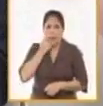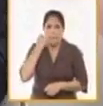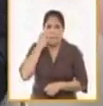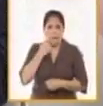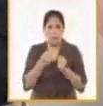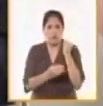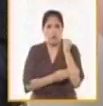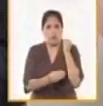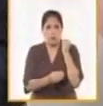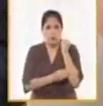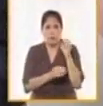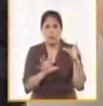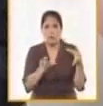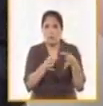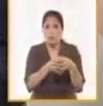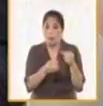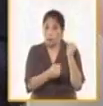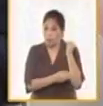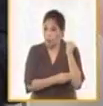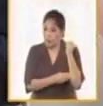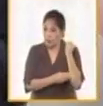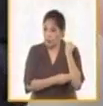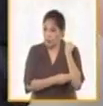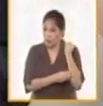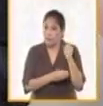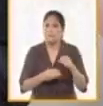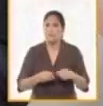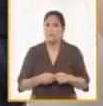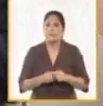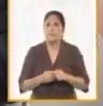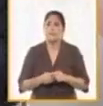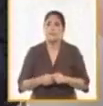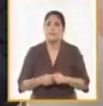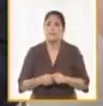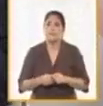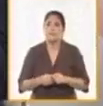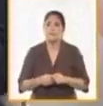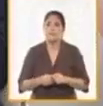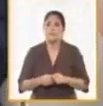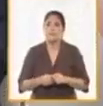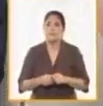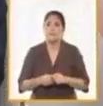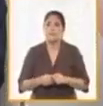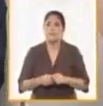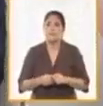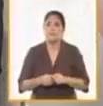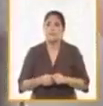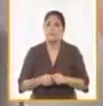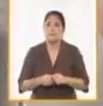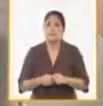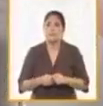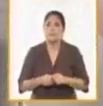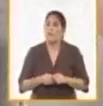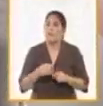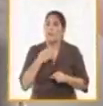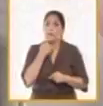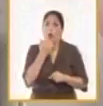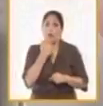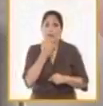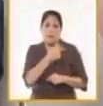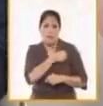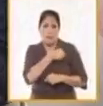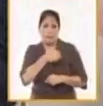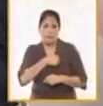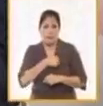solidificando. Una fuerte comunión, Fuerza Armada, Policía y las